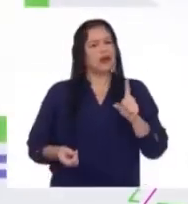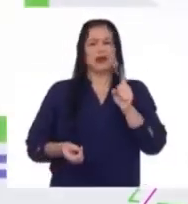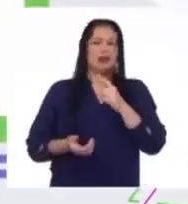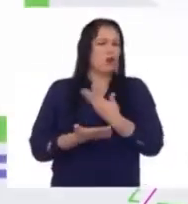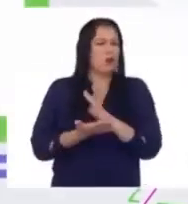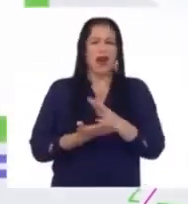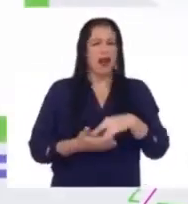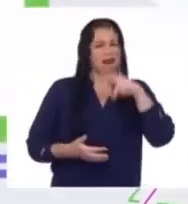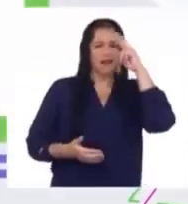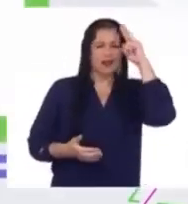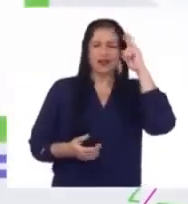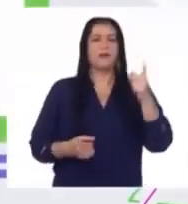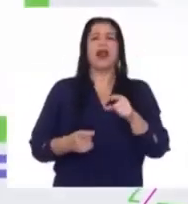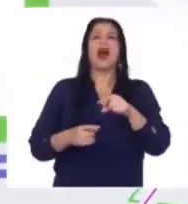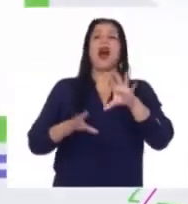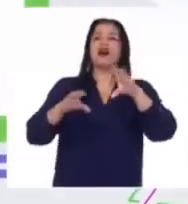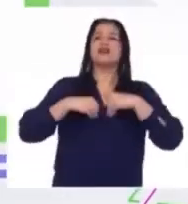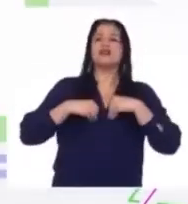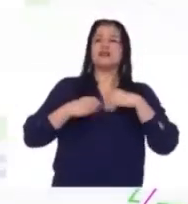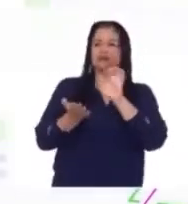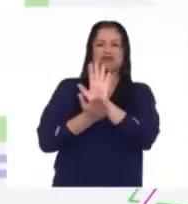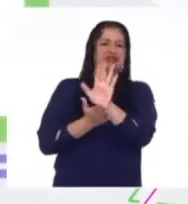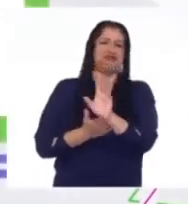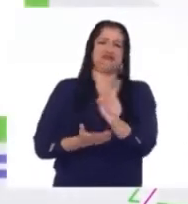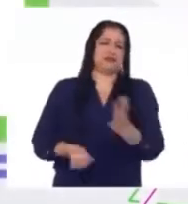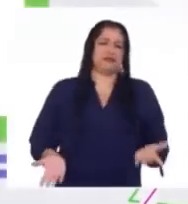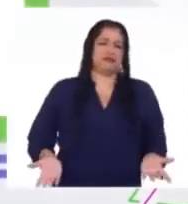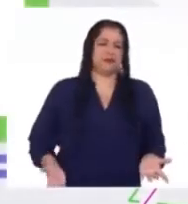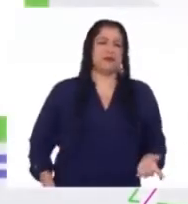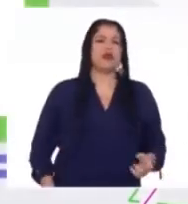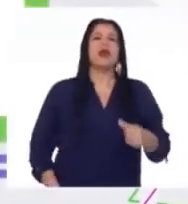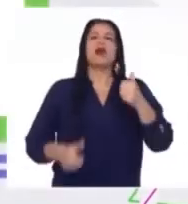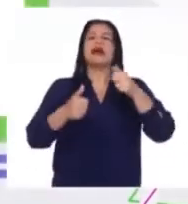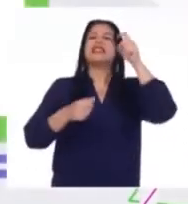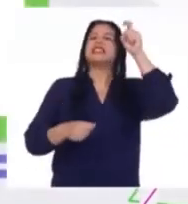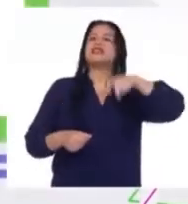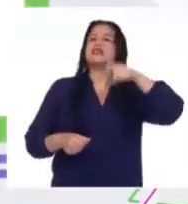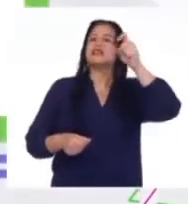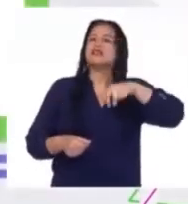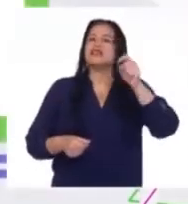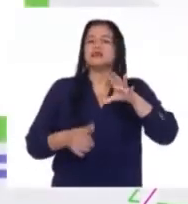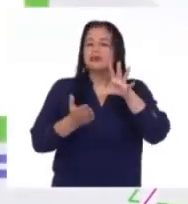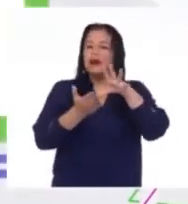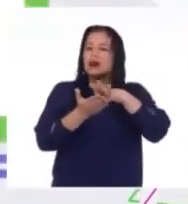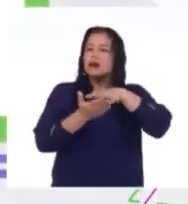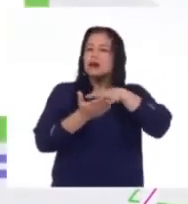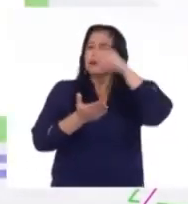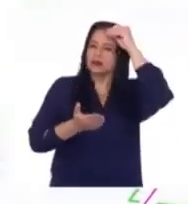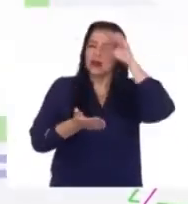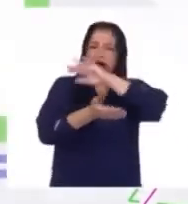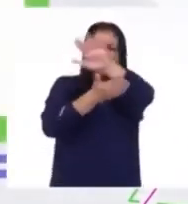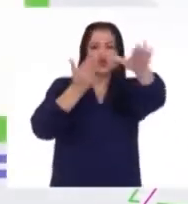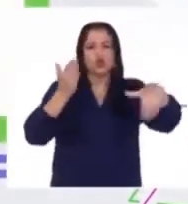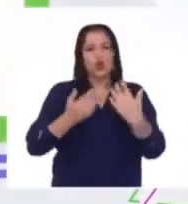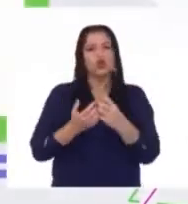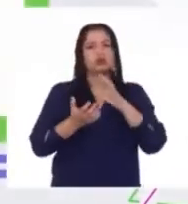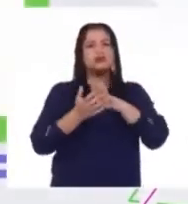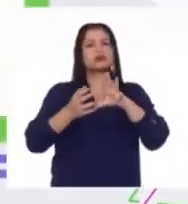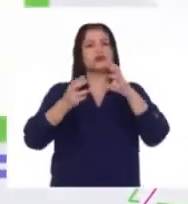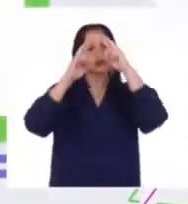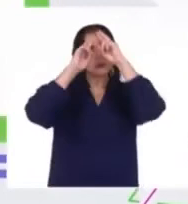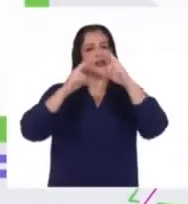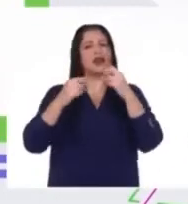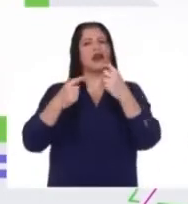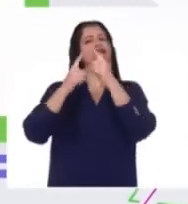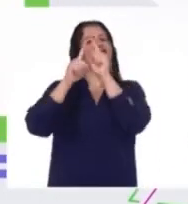existen razones para justificar la discriminación. ¿Qué es necesario para aprender a vivir en diversidad? Para aprender a